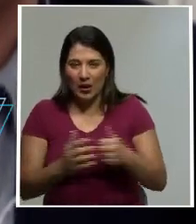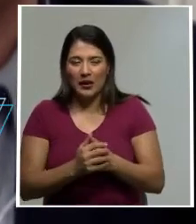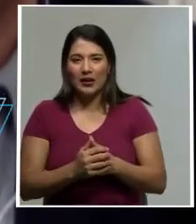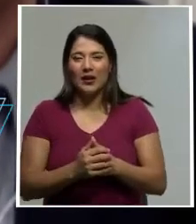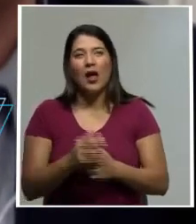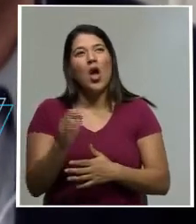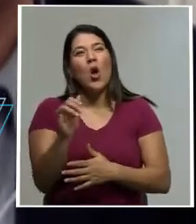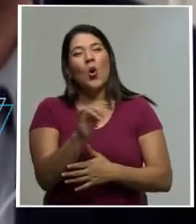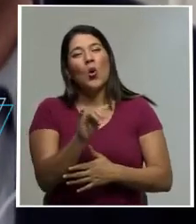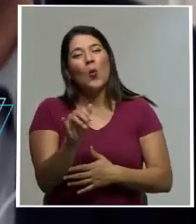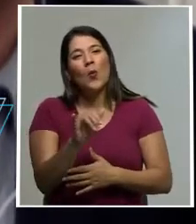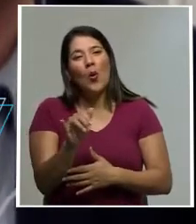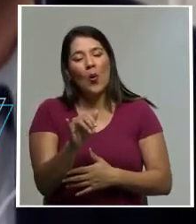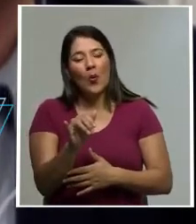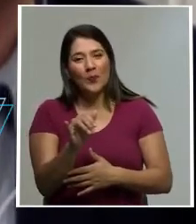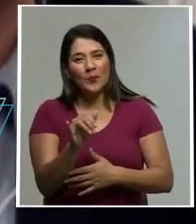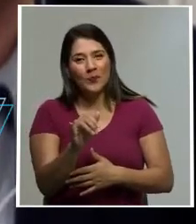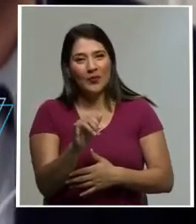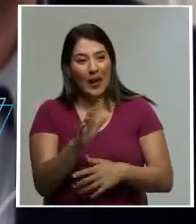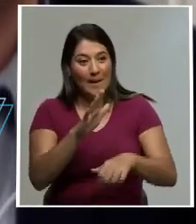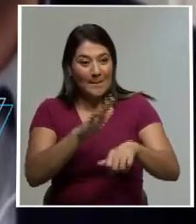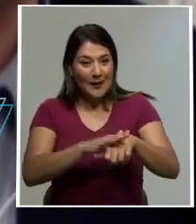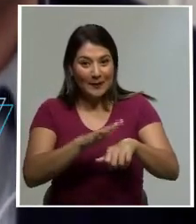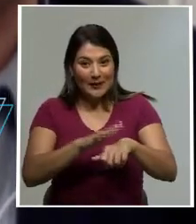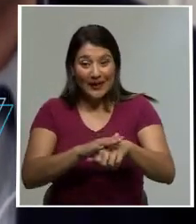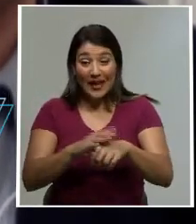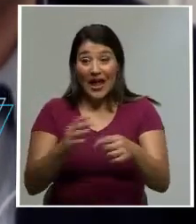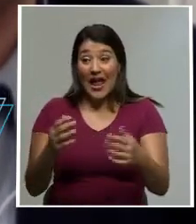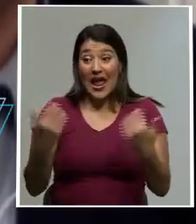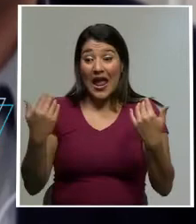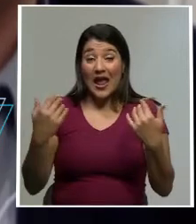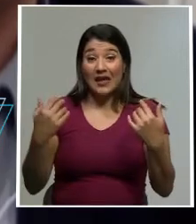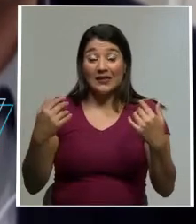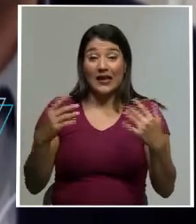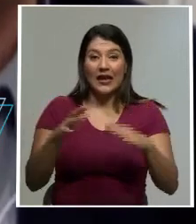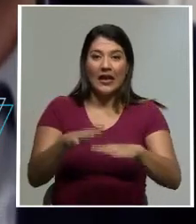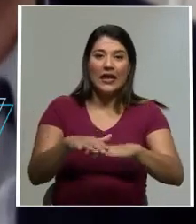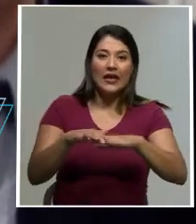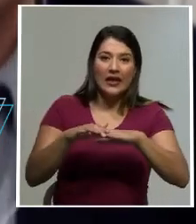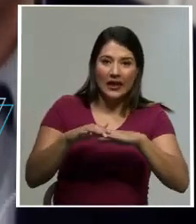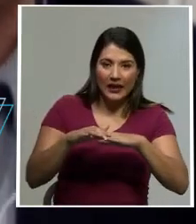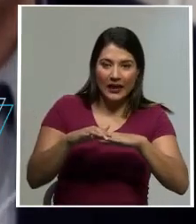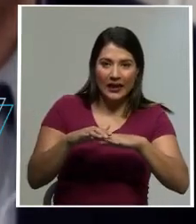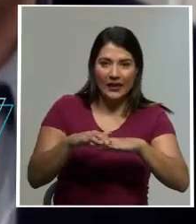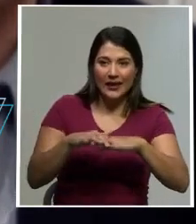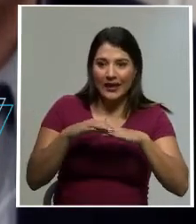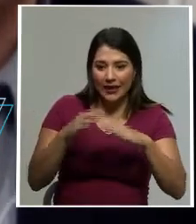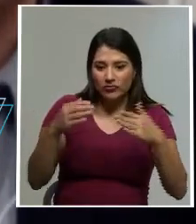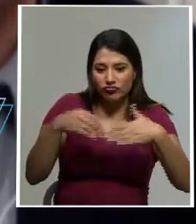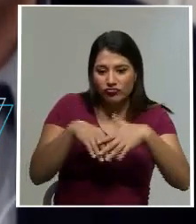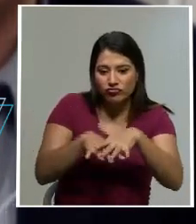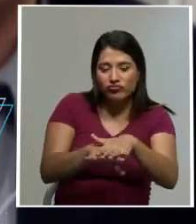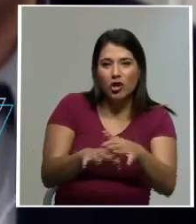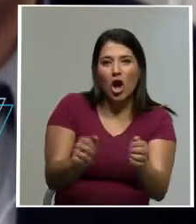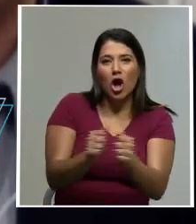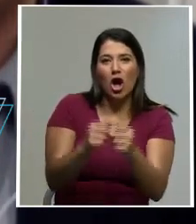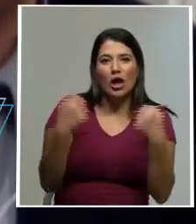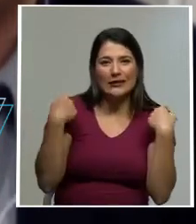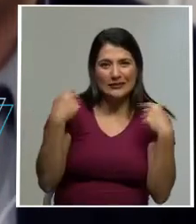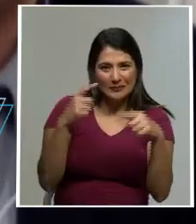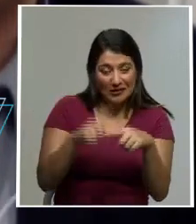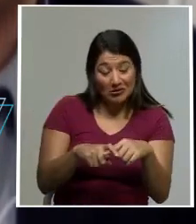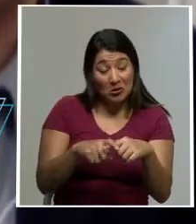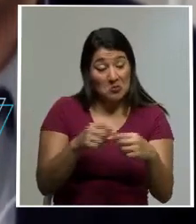de permearse, de dejar que una cosa entre en otra. Para ambas culturas es